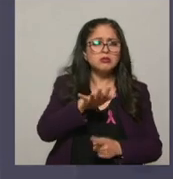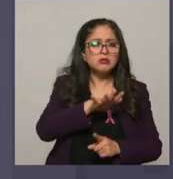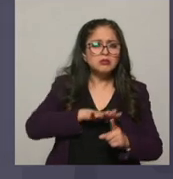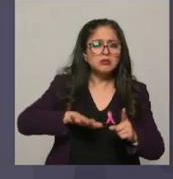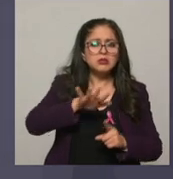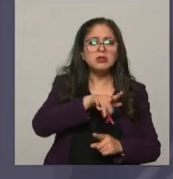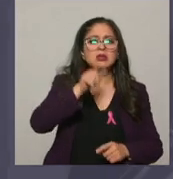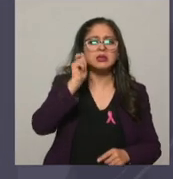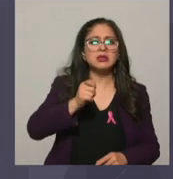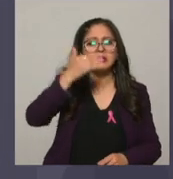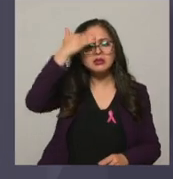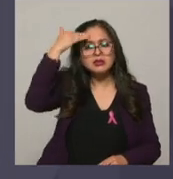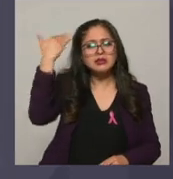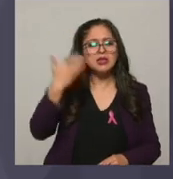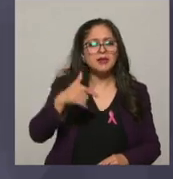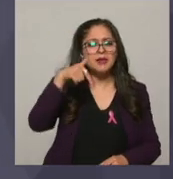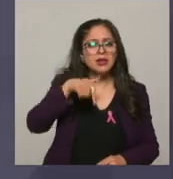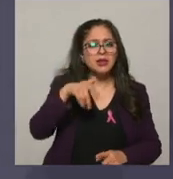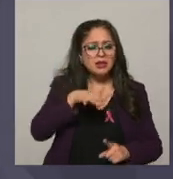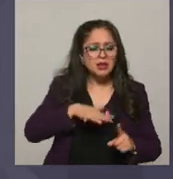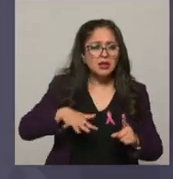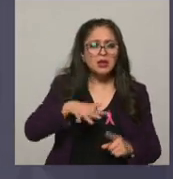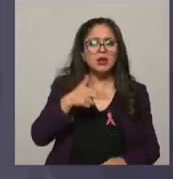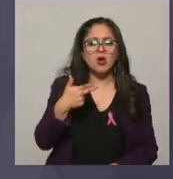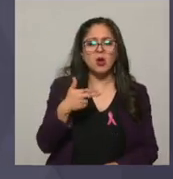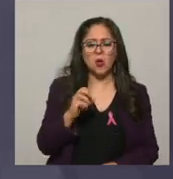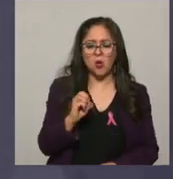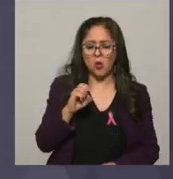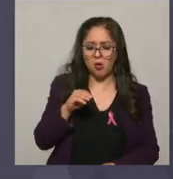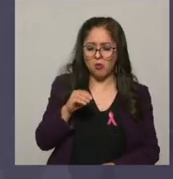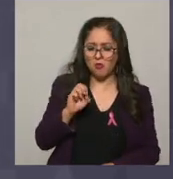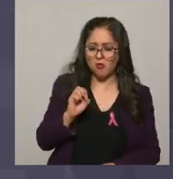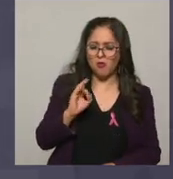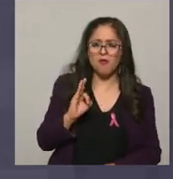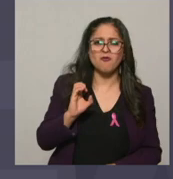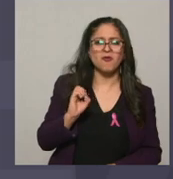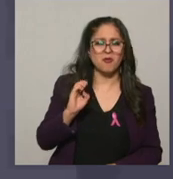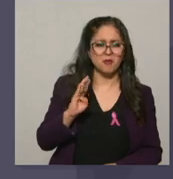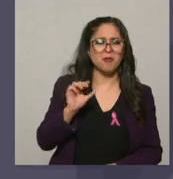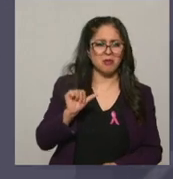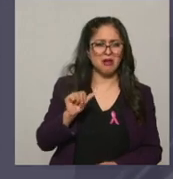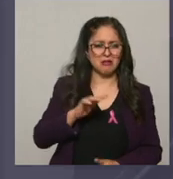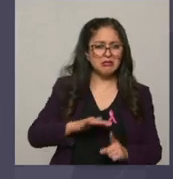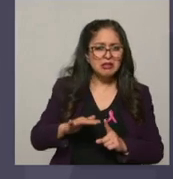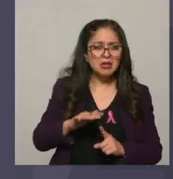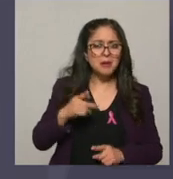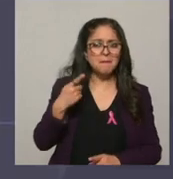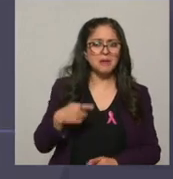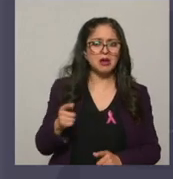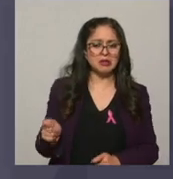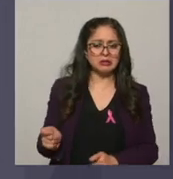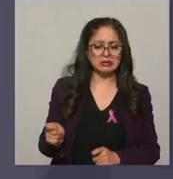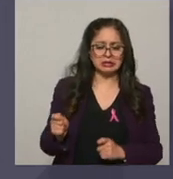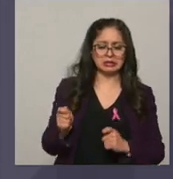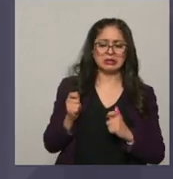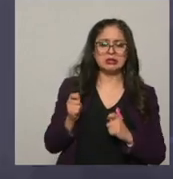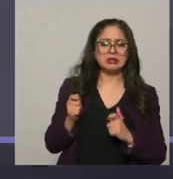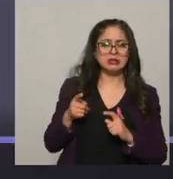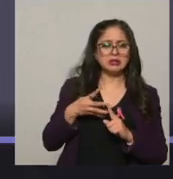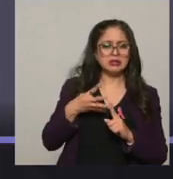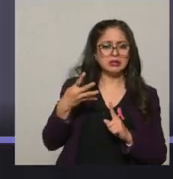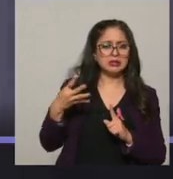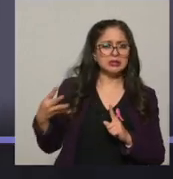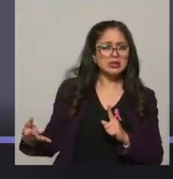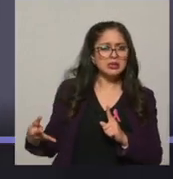sociedad profundamente homófoba. Entonces, echarse ese tigre a